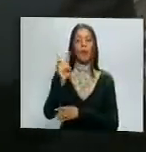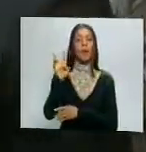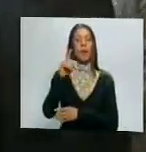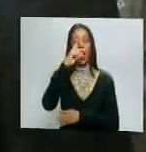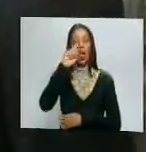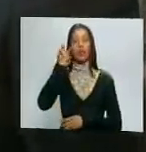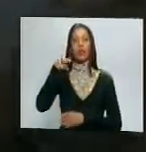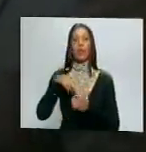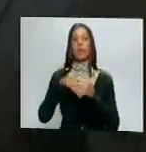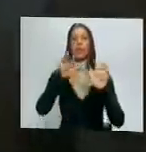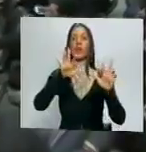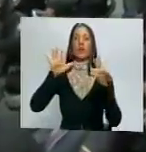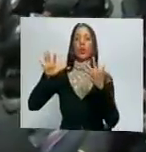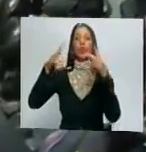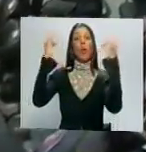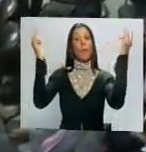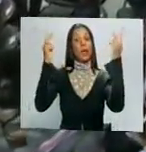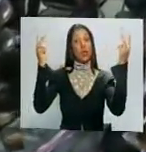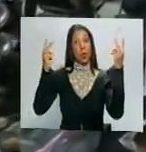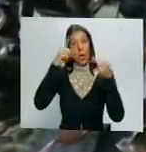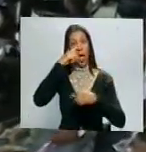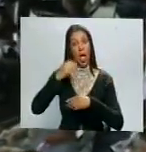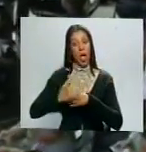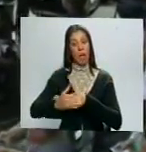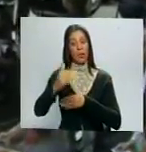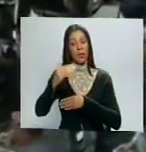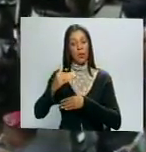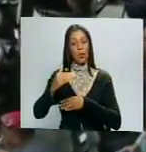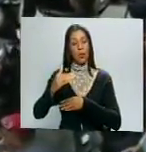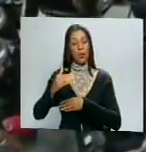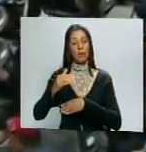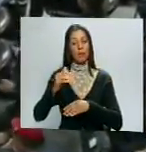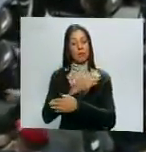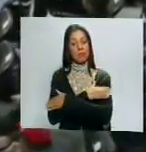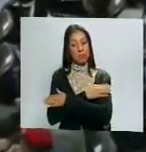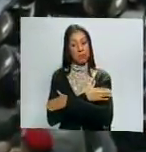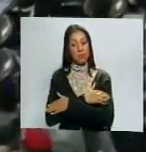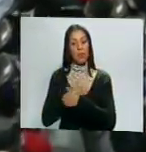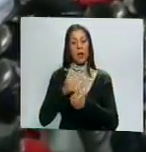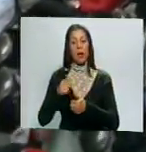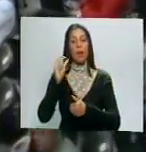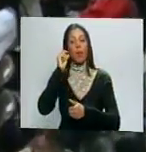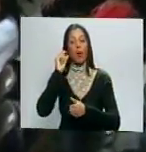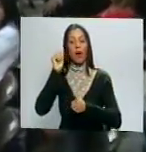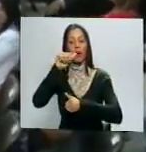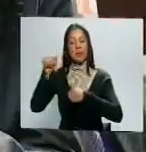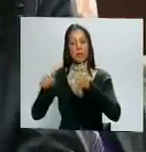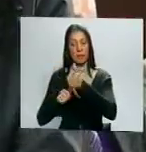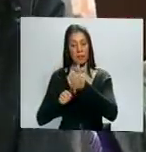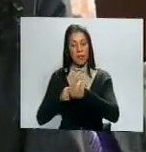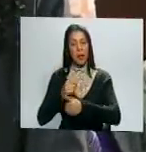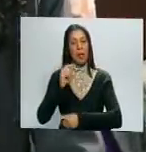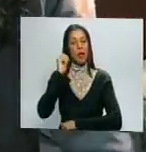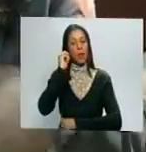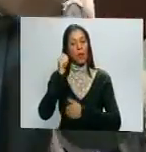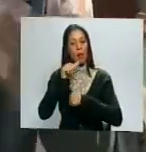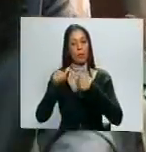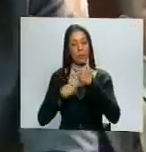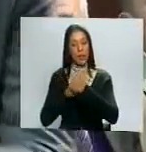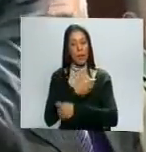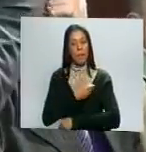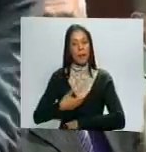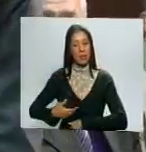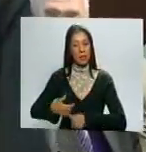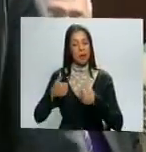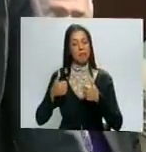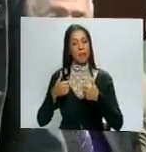victoria. Y saludar también el nombramiento de nuestra querida Tania Díaz que representa para nosotras las mujeres un paso más de